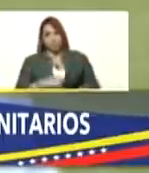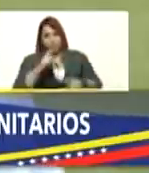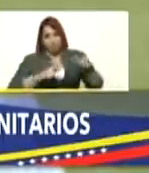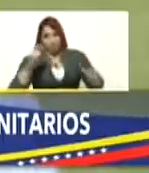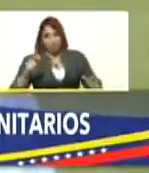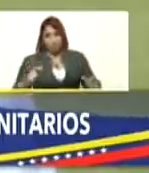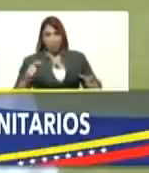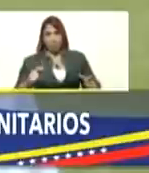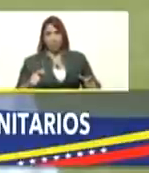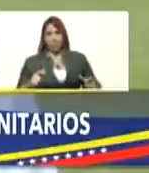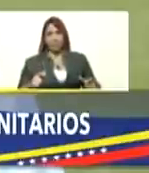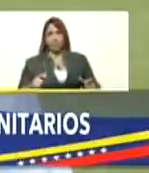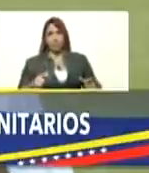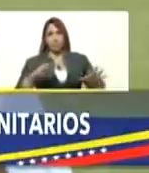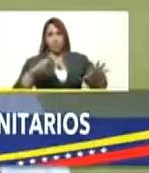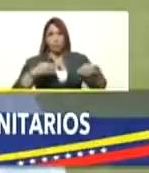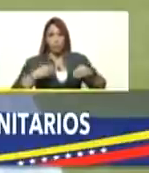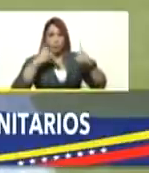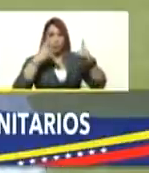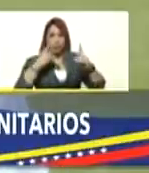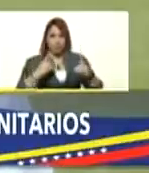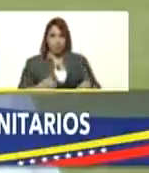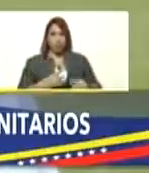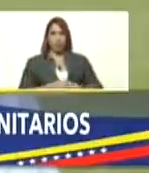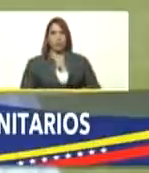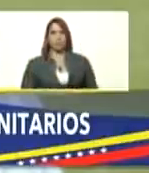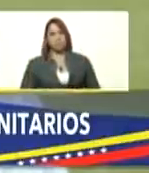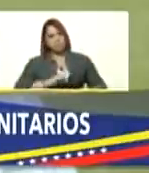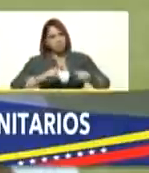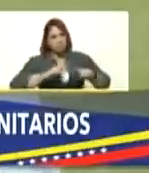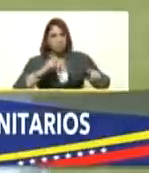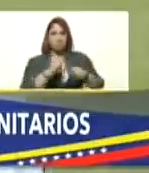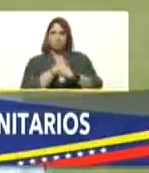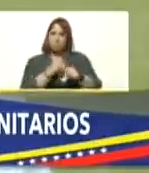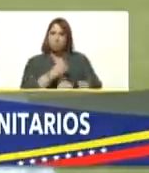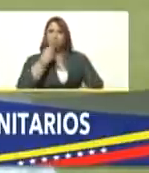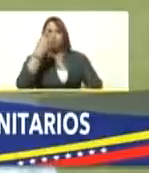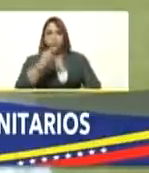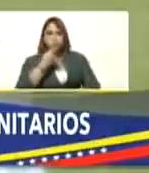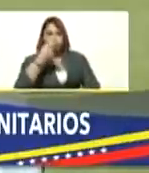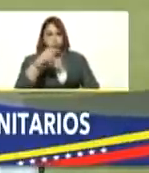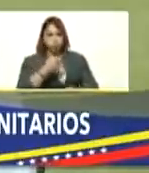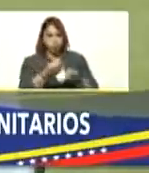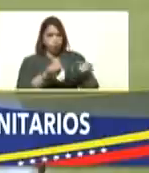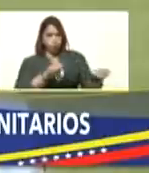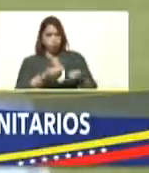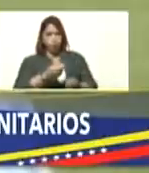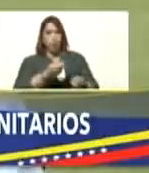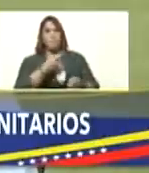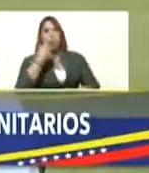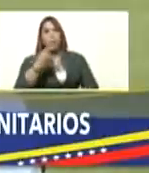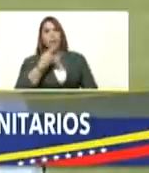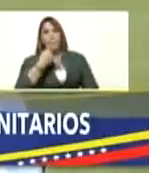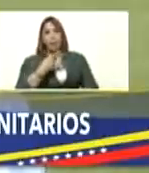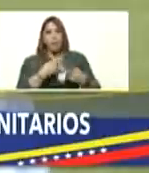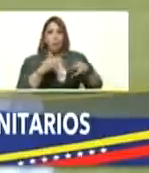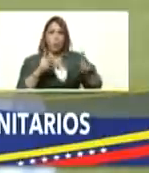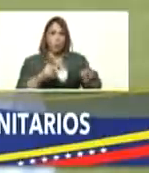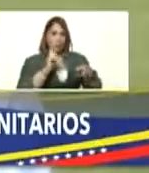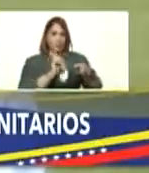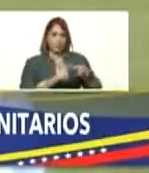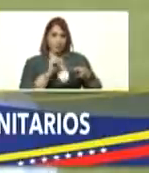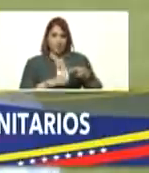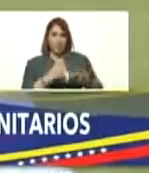las ciudadanas en la toma de decisión, en la ejecución de la política, en el control de la política pública. La segunda prioridad,